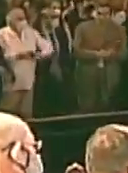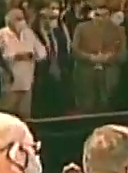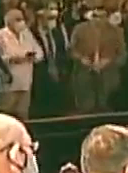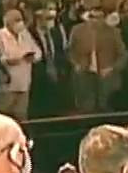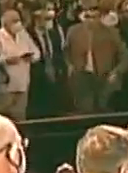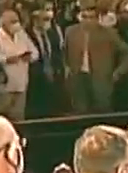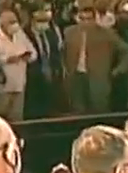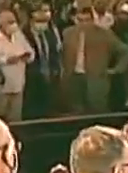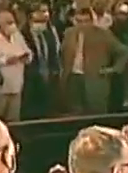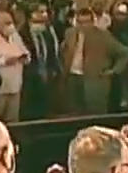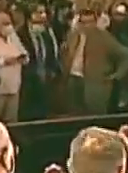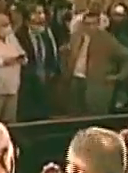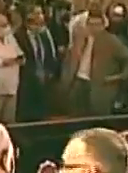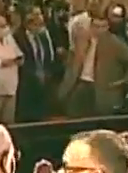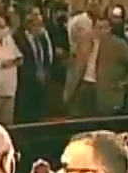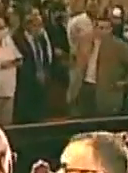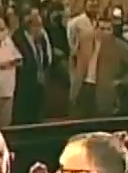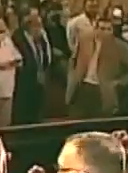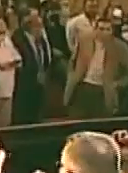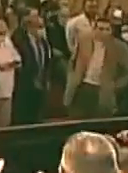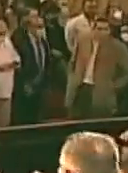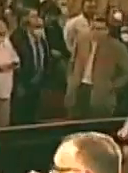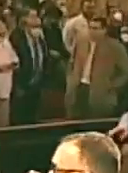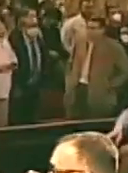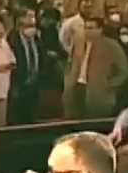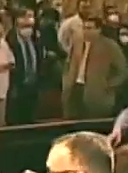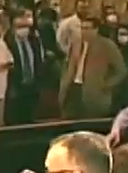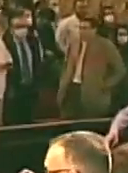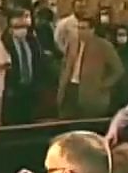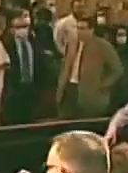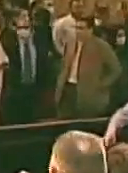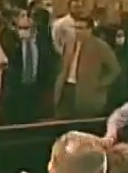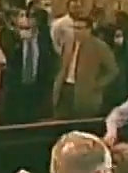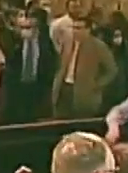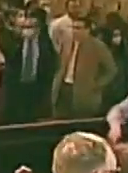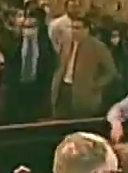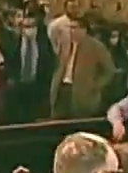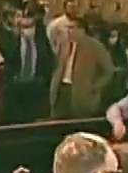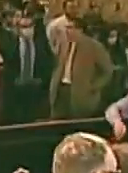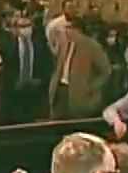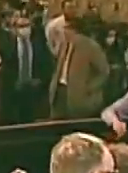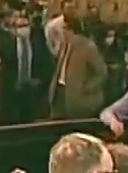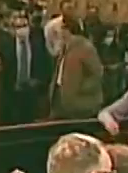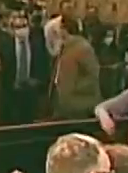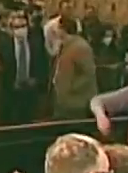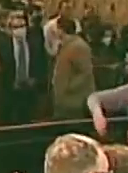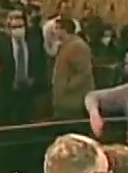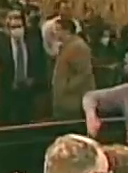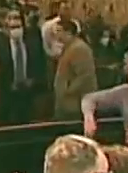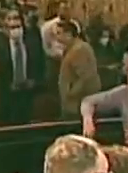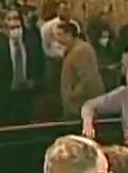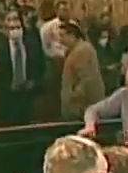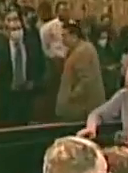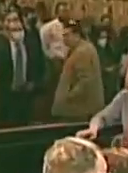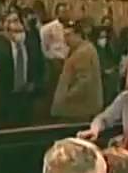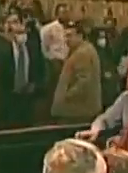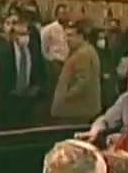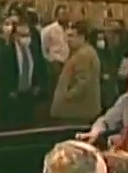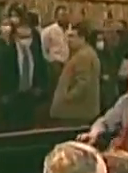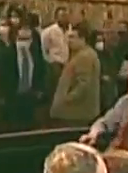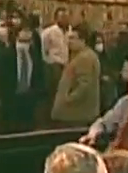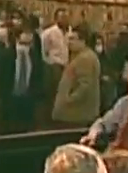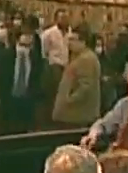los tiempos grandes de unión están frente a nosotros. La Unión de Naciones Suramericanas